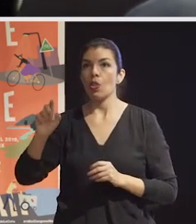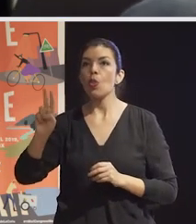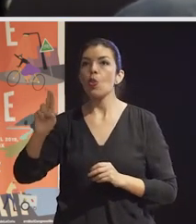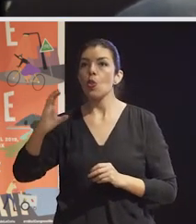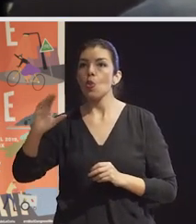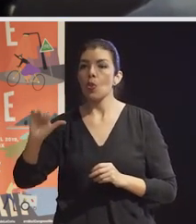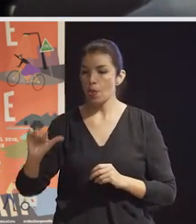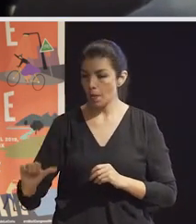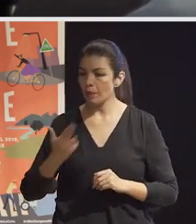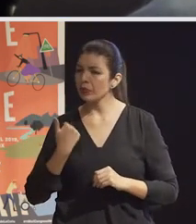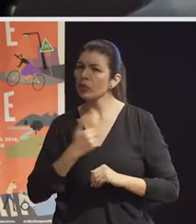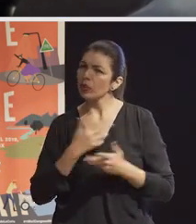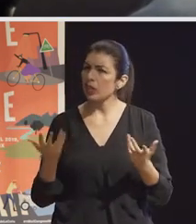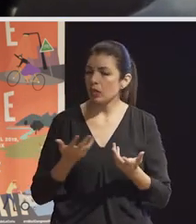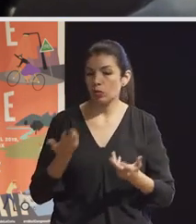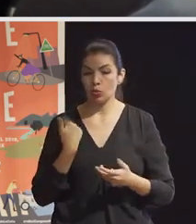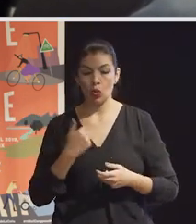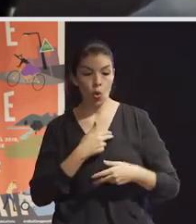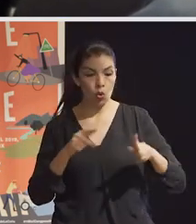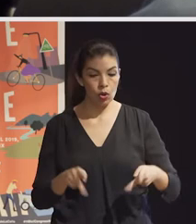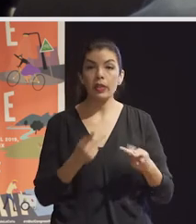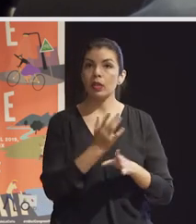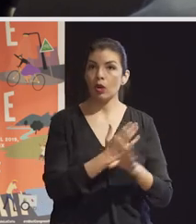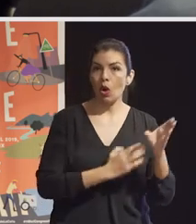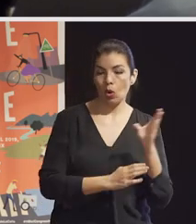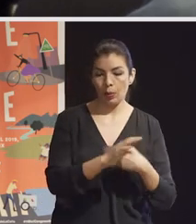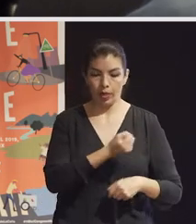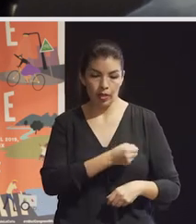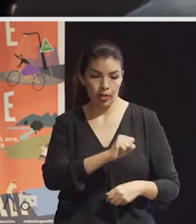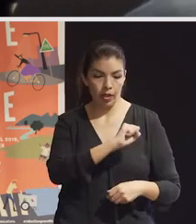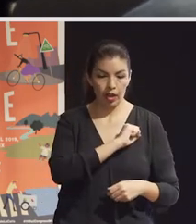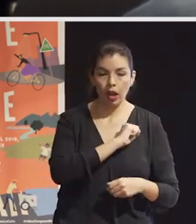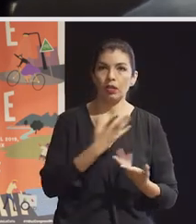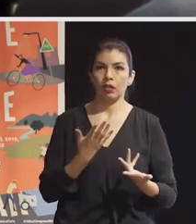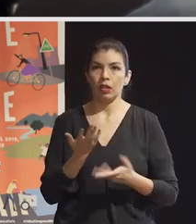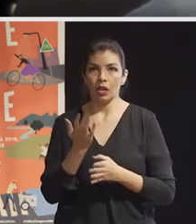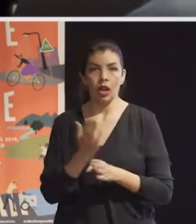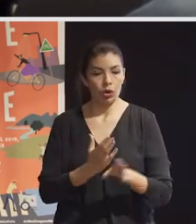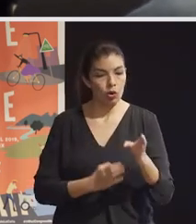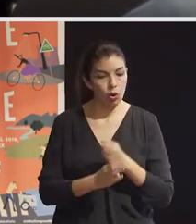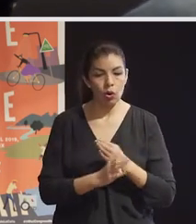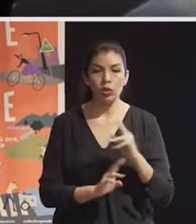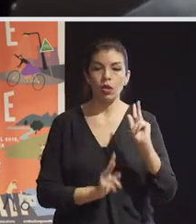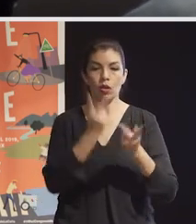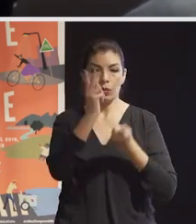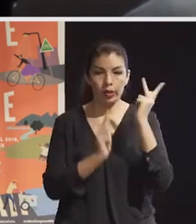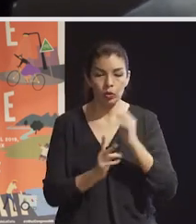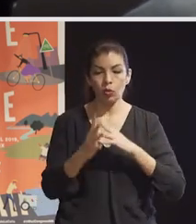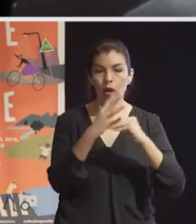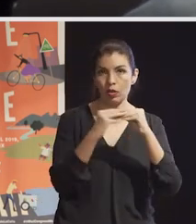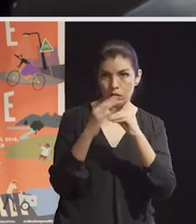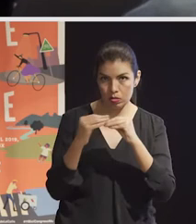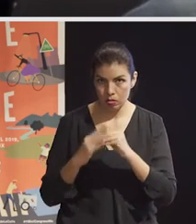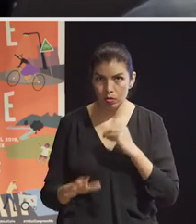libre de enlatados de desechables tratamos de pues orientar a la gente